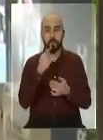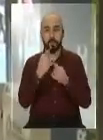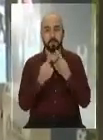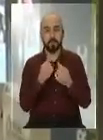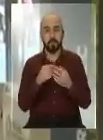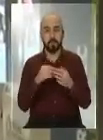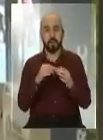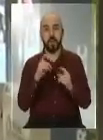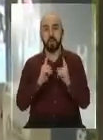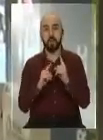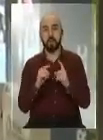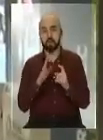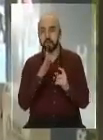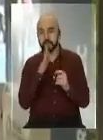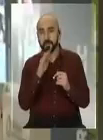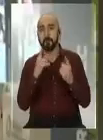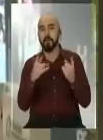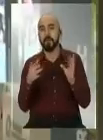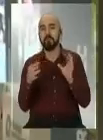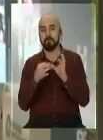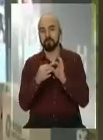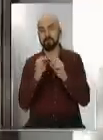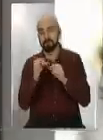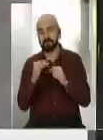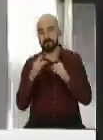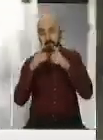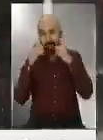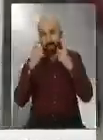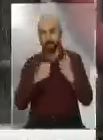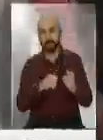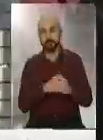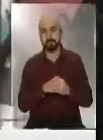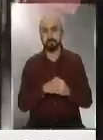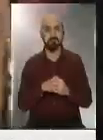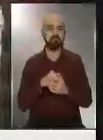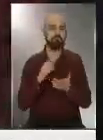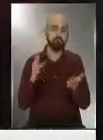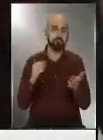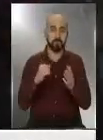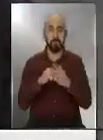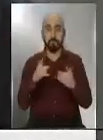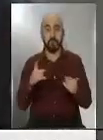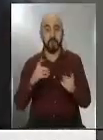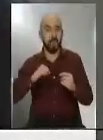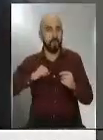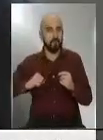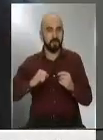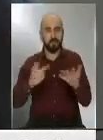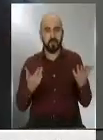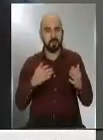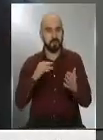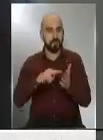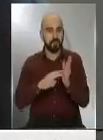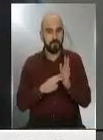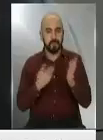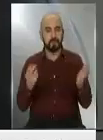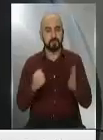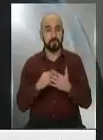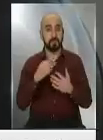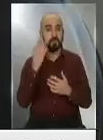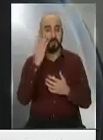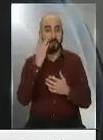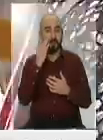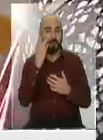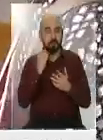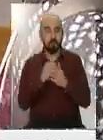que a lo mejor ellos no saben, pero sí está relacionado con el uso de las mascarillas. Para evitar estas consecuencias indeseadas, dermatólogos recomiendan no